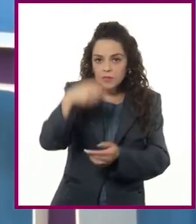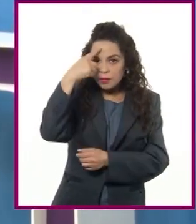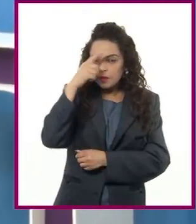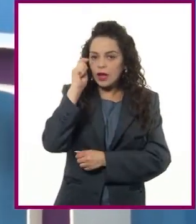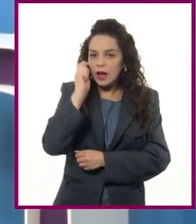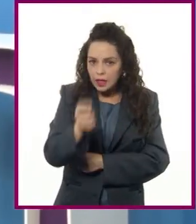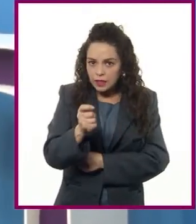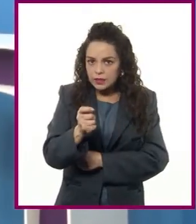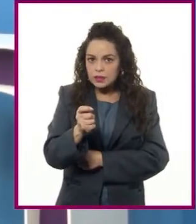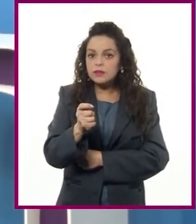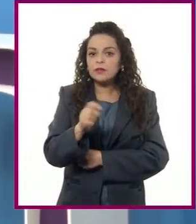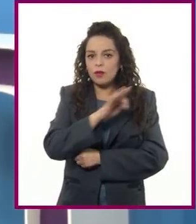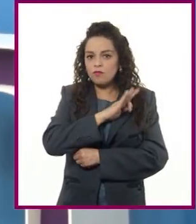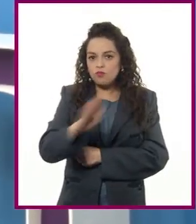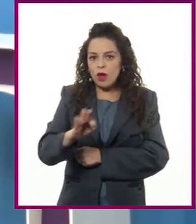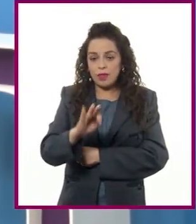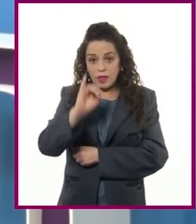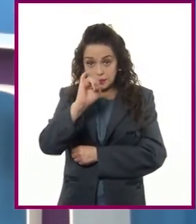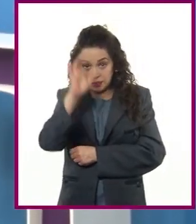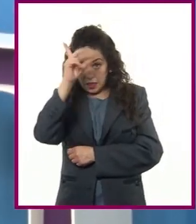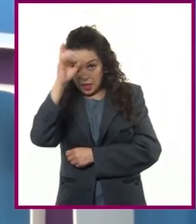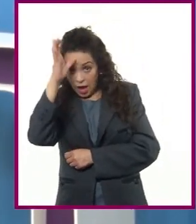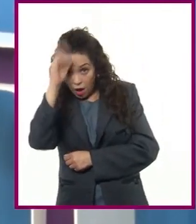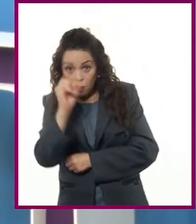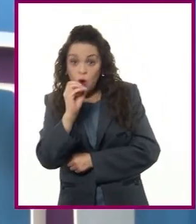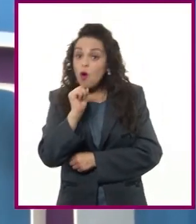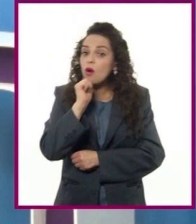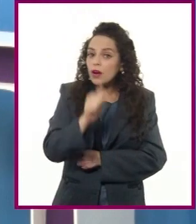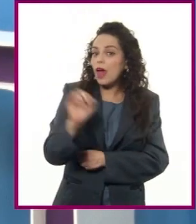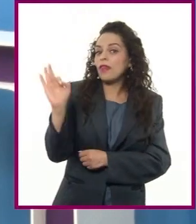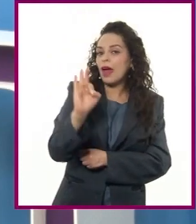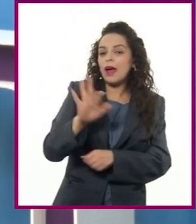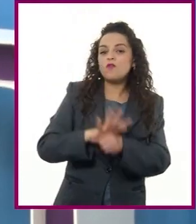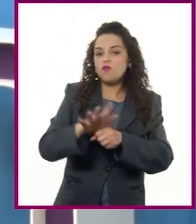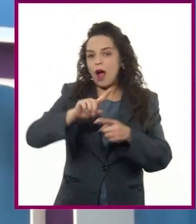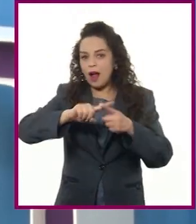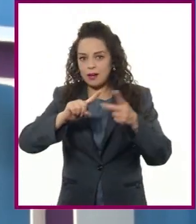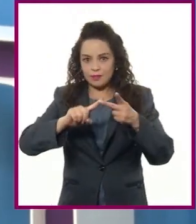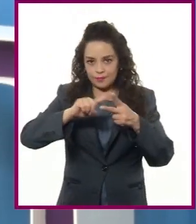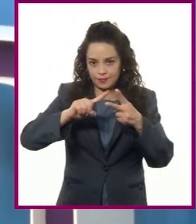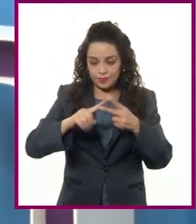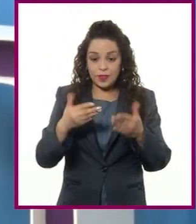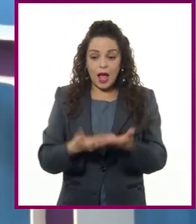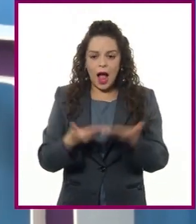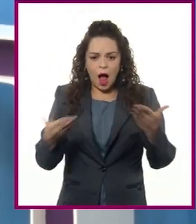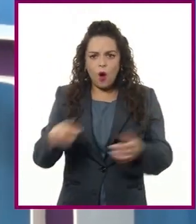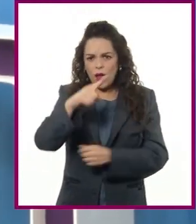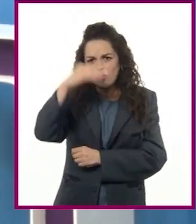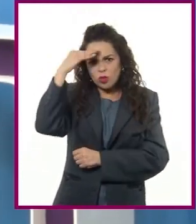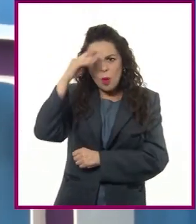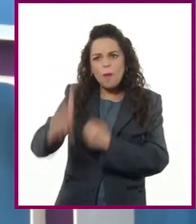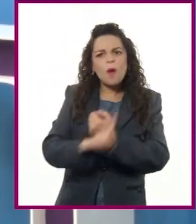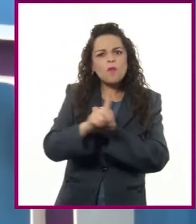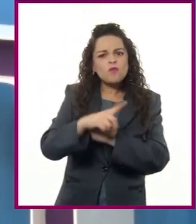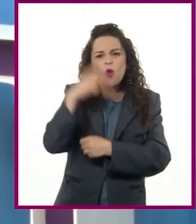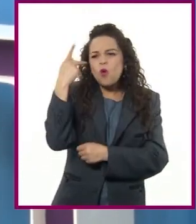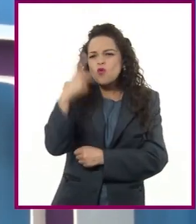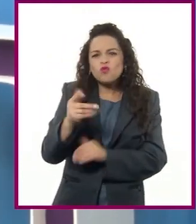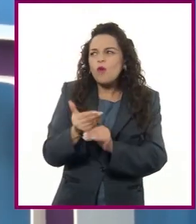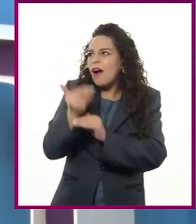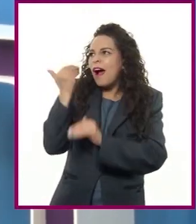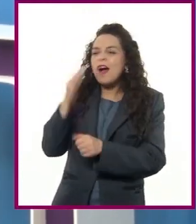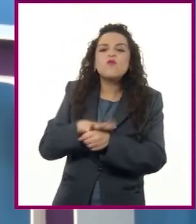obtener el resultado deseado. Ahora, piensen en algún conflicto que hayan vivido y respondan lo